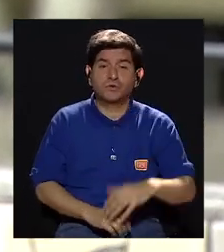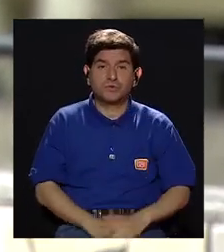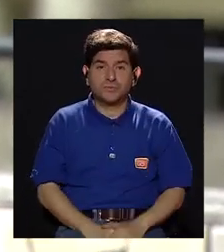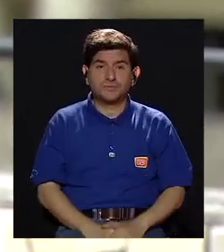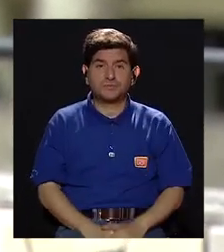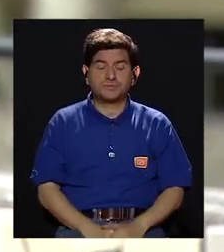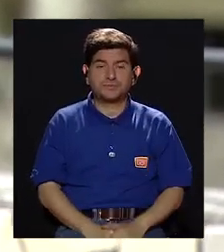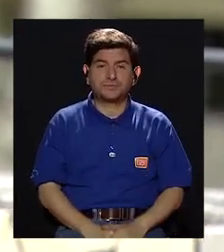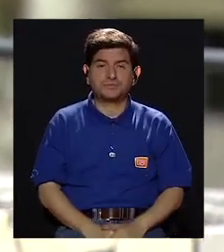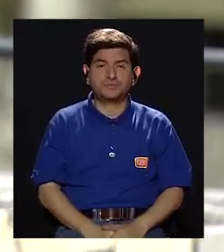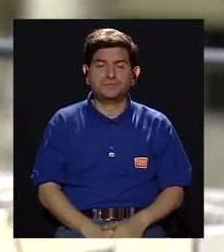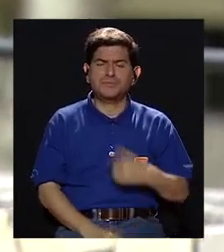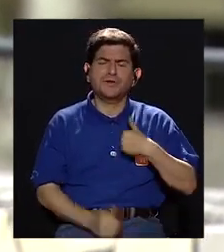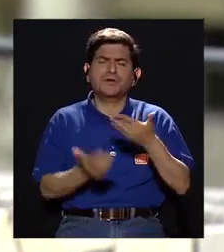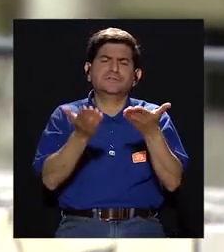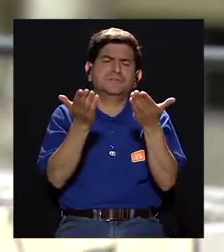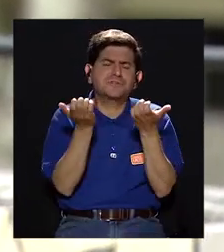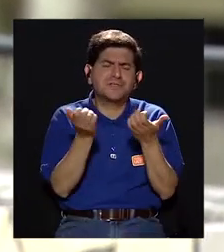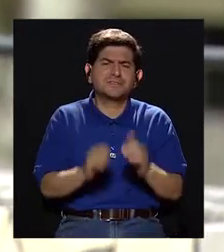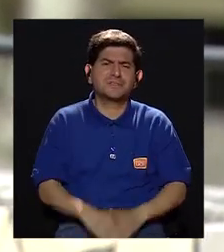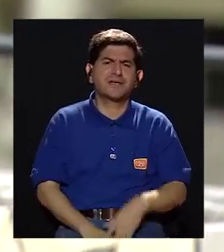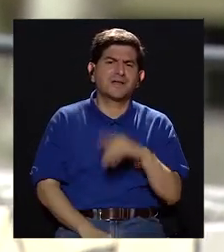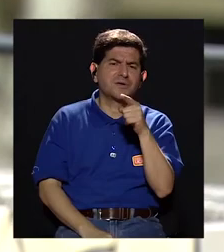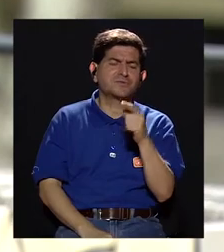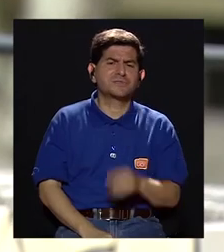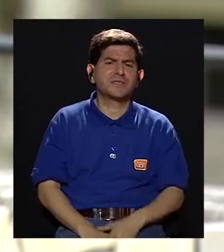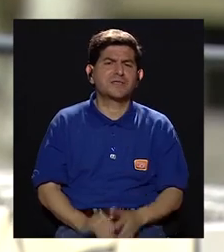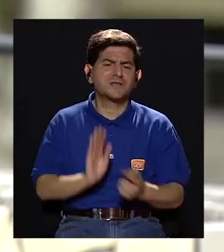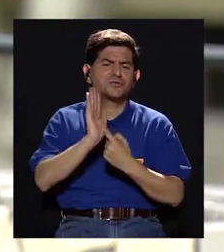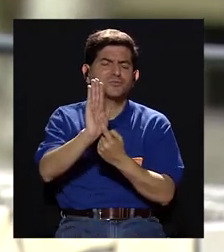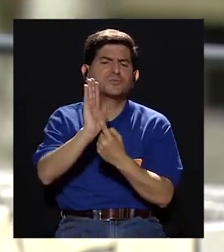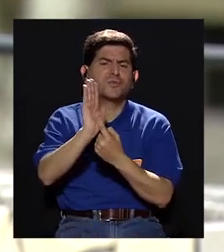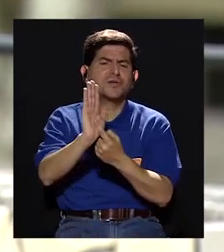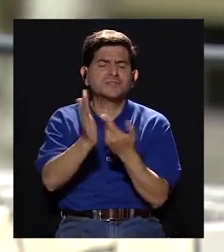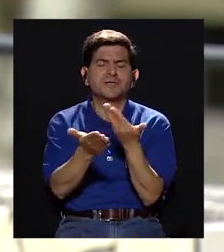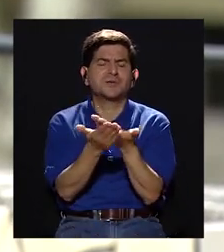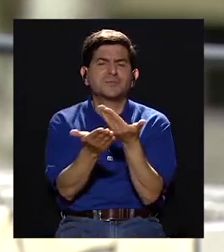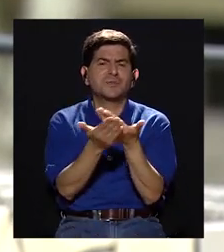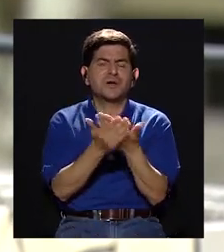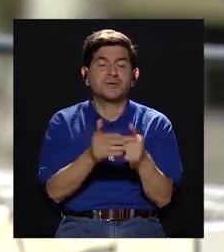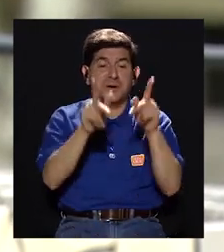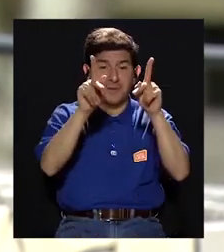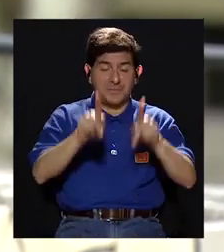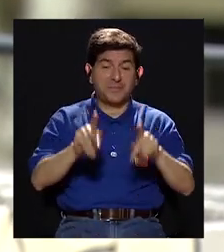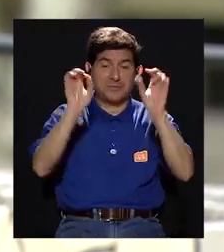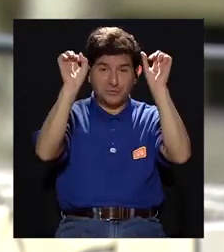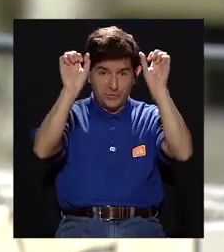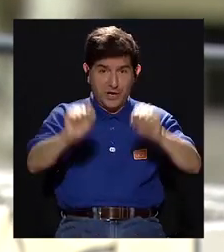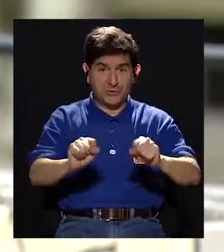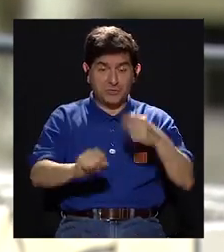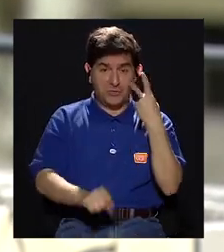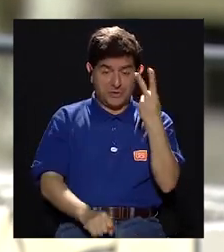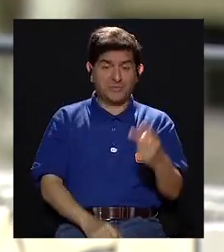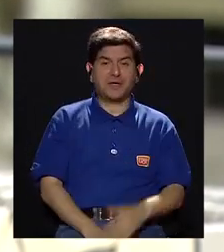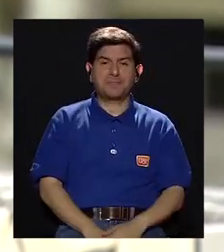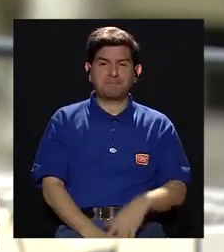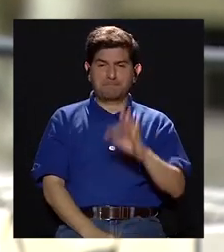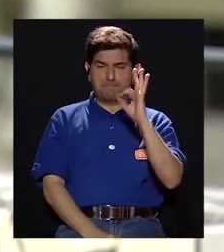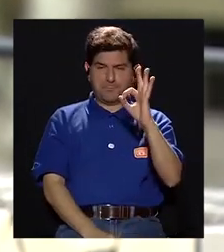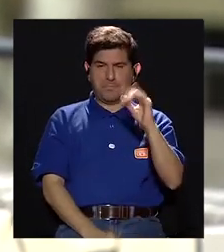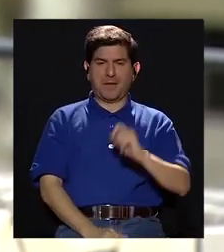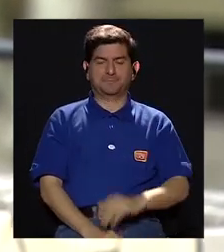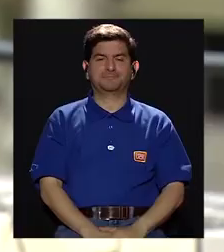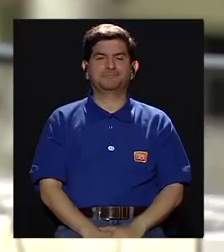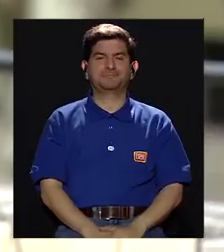cotidianas, ¿verdad?, que tenemos. Y bueno, yo quisiera que nos hicieran una demostración para que nuestro público pueda verlo. Muy bien,